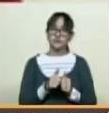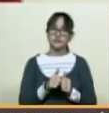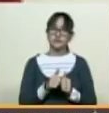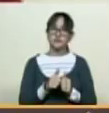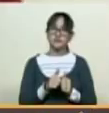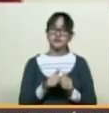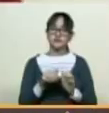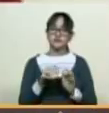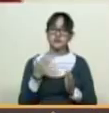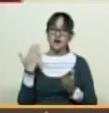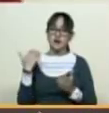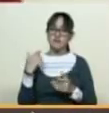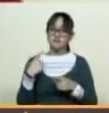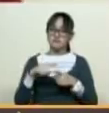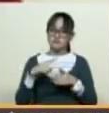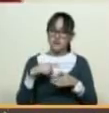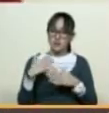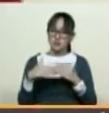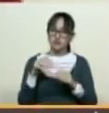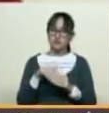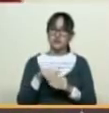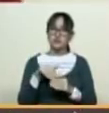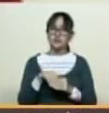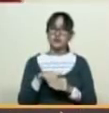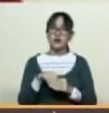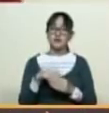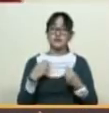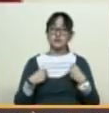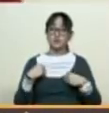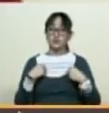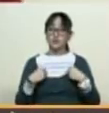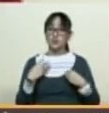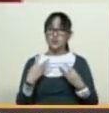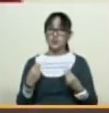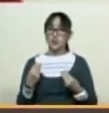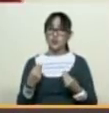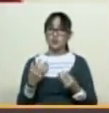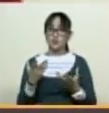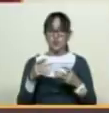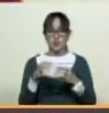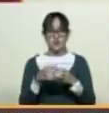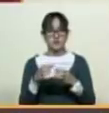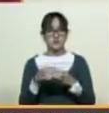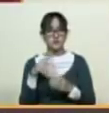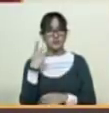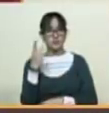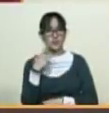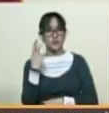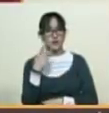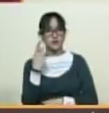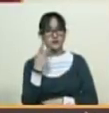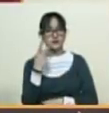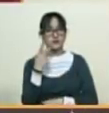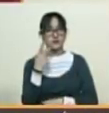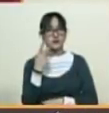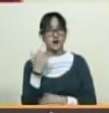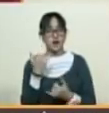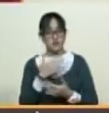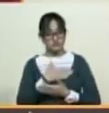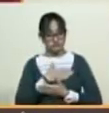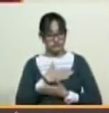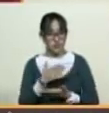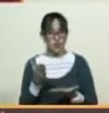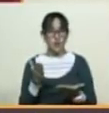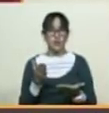hace varios procesos electorales, que esto es algo que preocupa mucho a las organizaciones políticas. Estamos